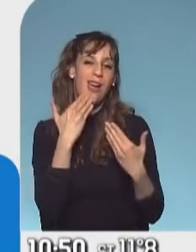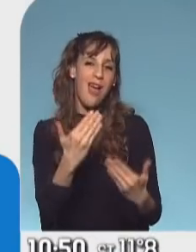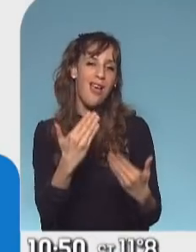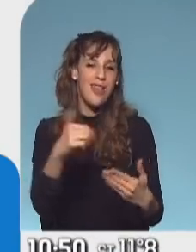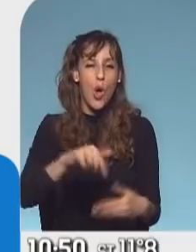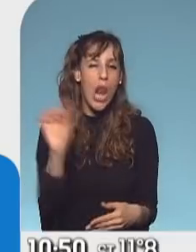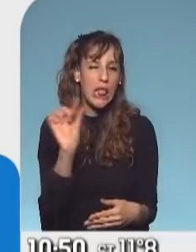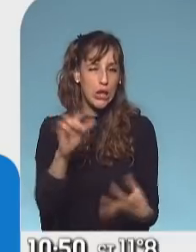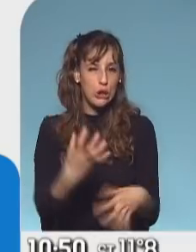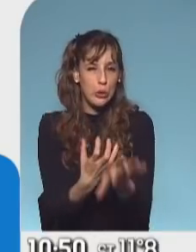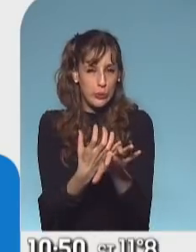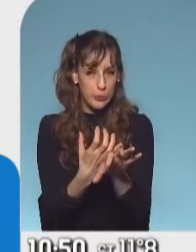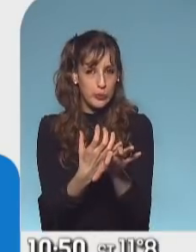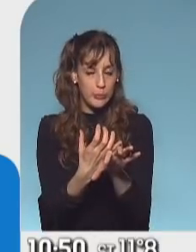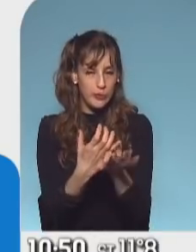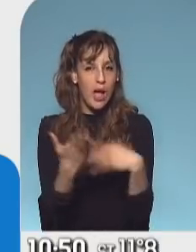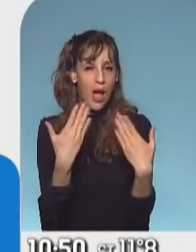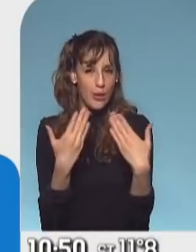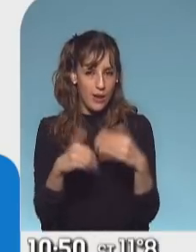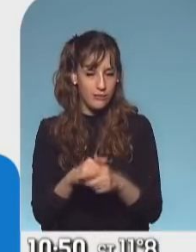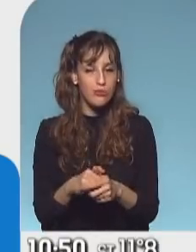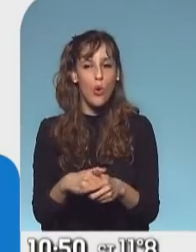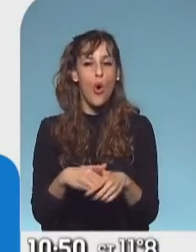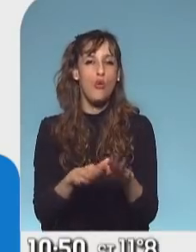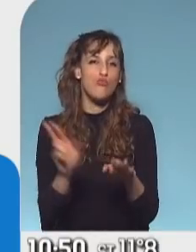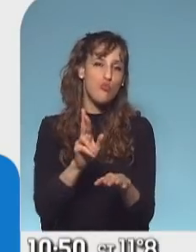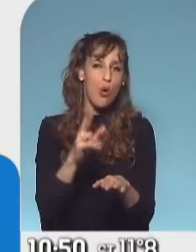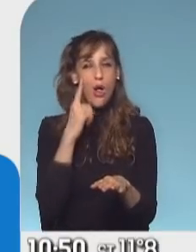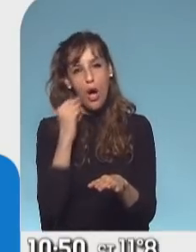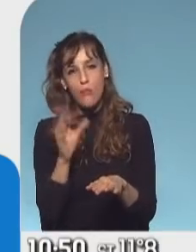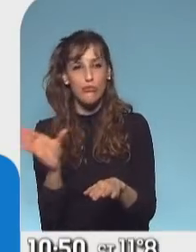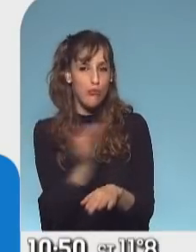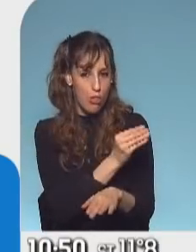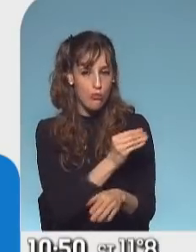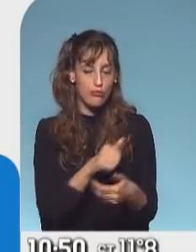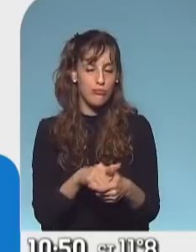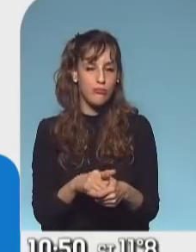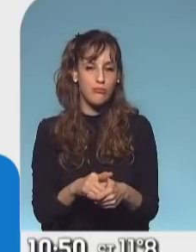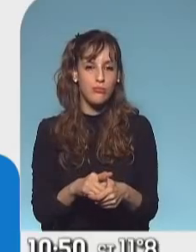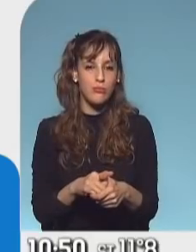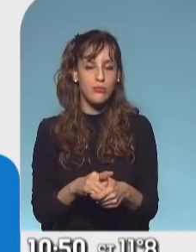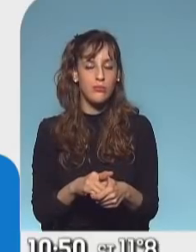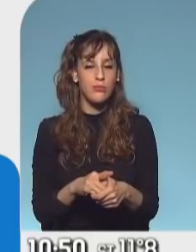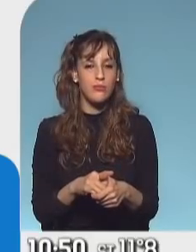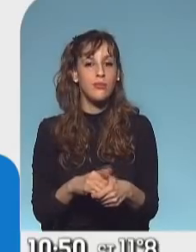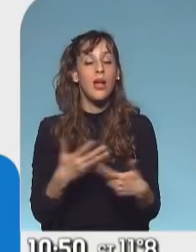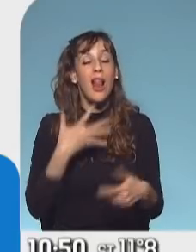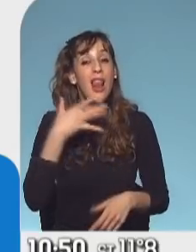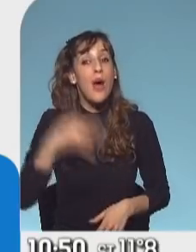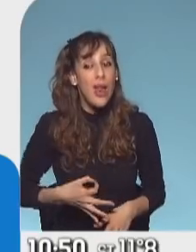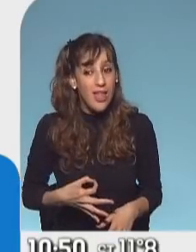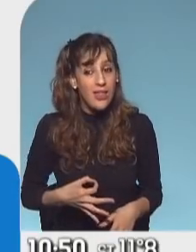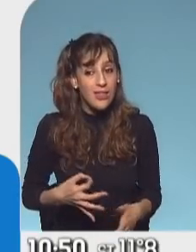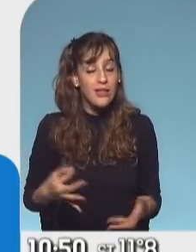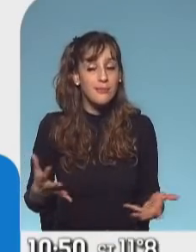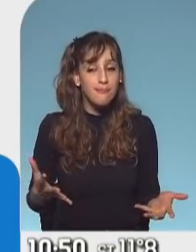darme estos minutos para que yo pueda hablar con todas ustedes, con todos y con todas ustedes. Y la verdad